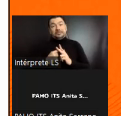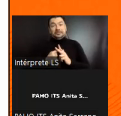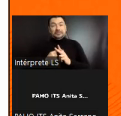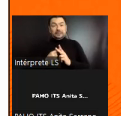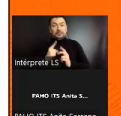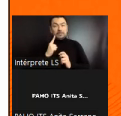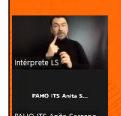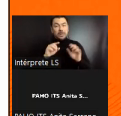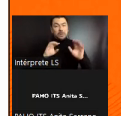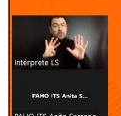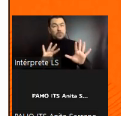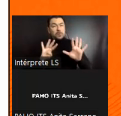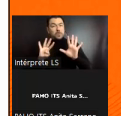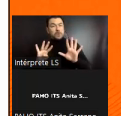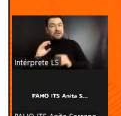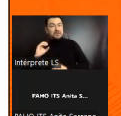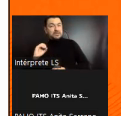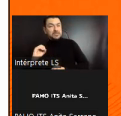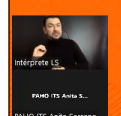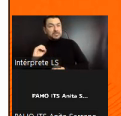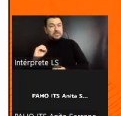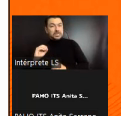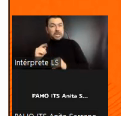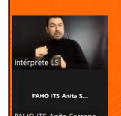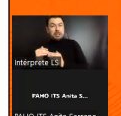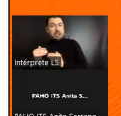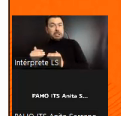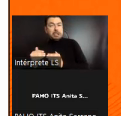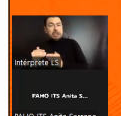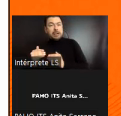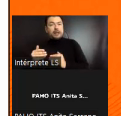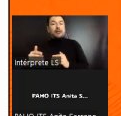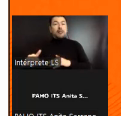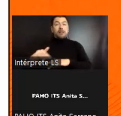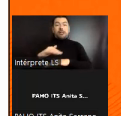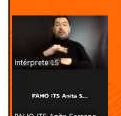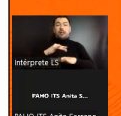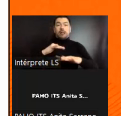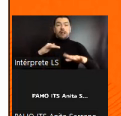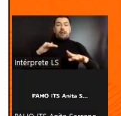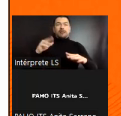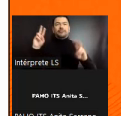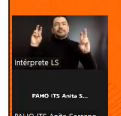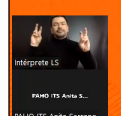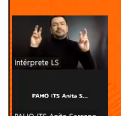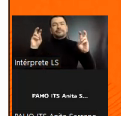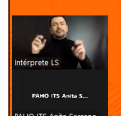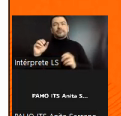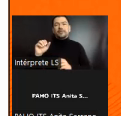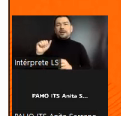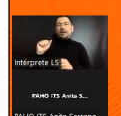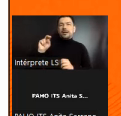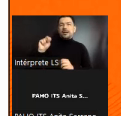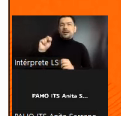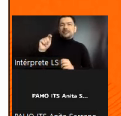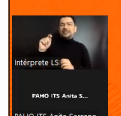estábamos hablando del escenario del uso de las armas biológicas, Anthrax entre ellos. Y en ese momento lo que